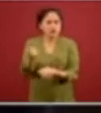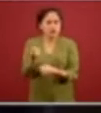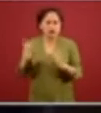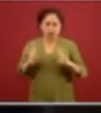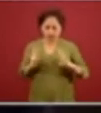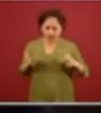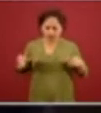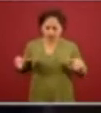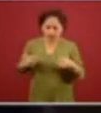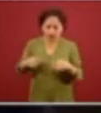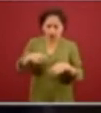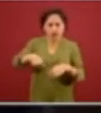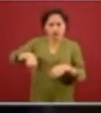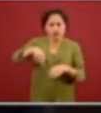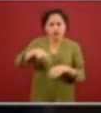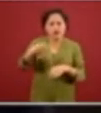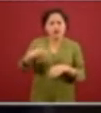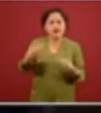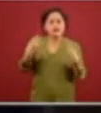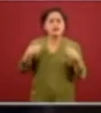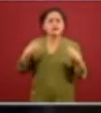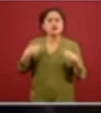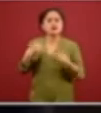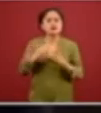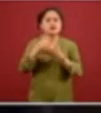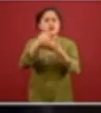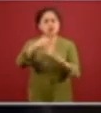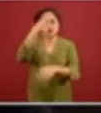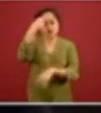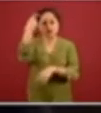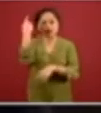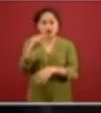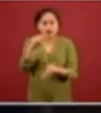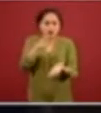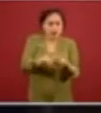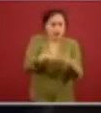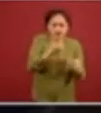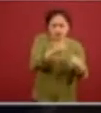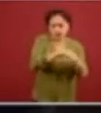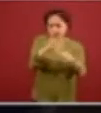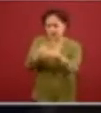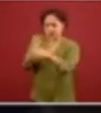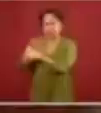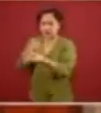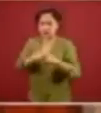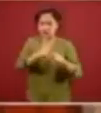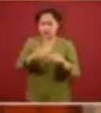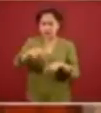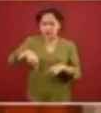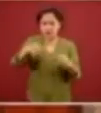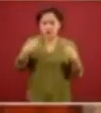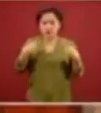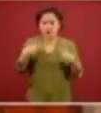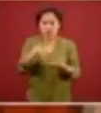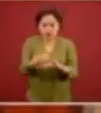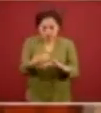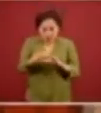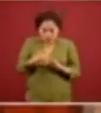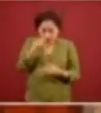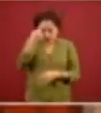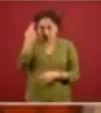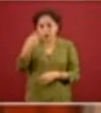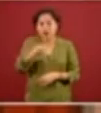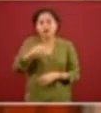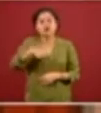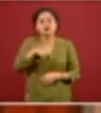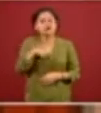nuestra unidad de visión que tenemos en cada hospital y es la unidad que nos hace saber a nosotros, nivel central, cómo